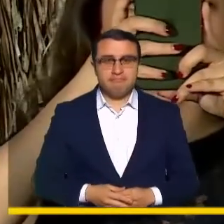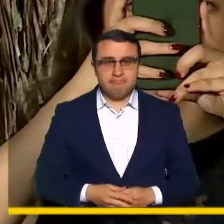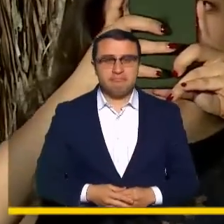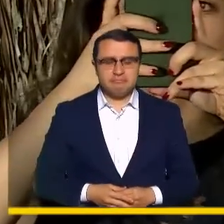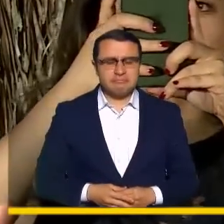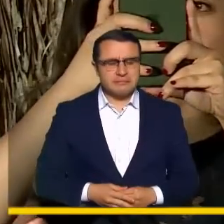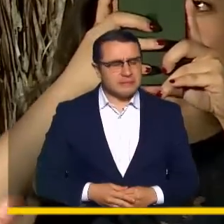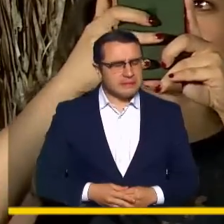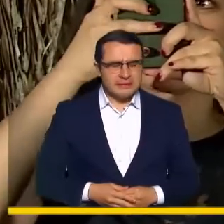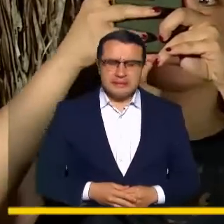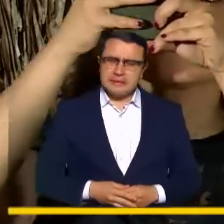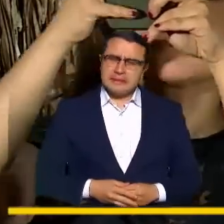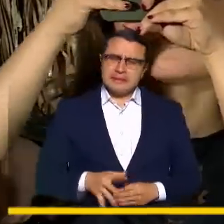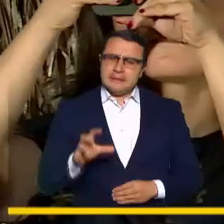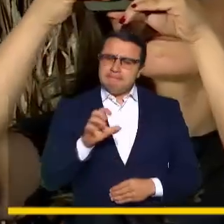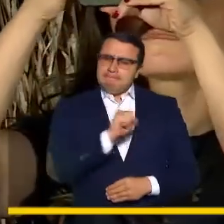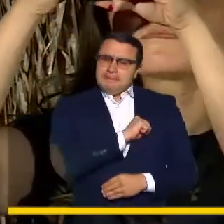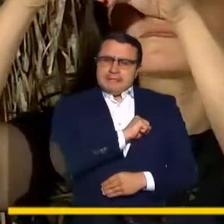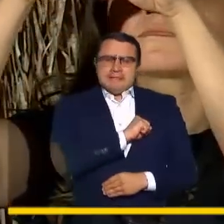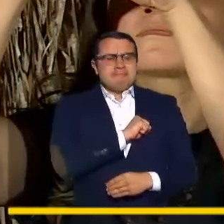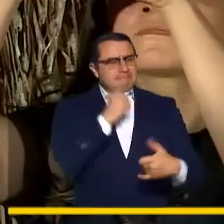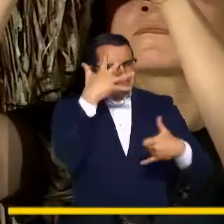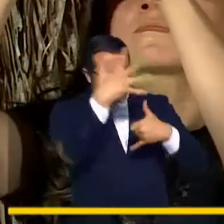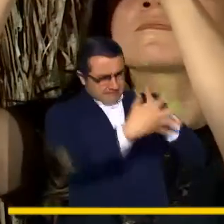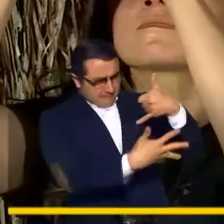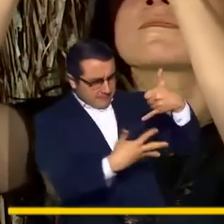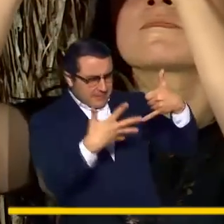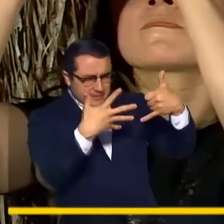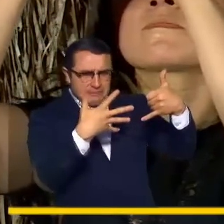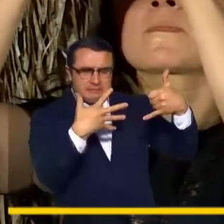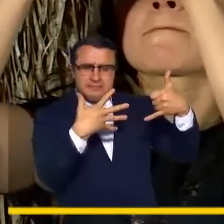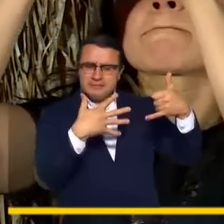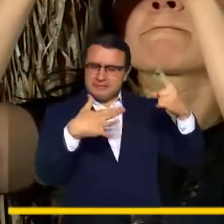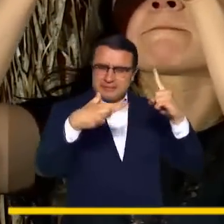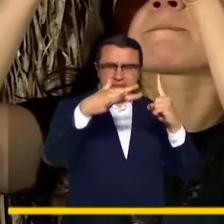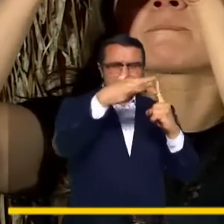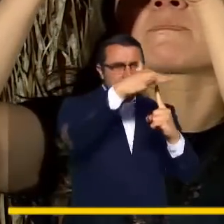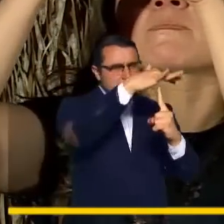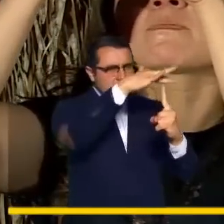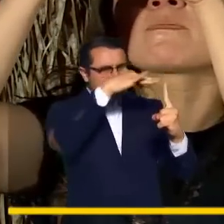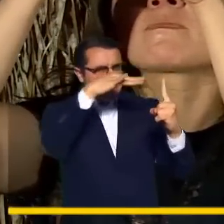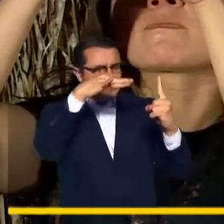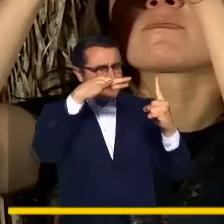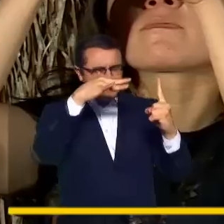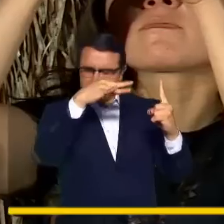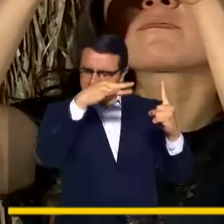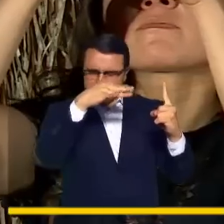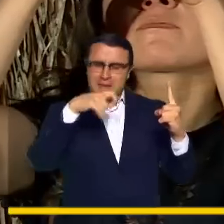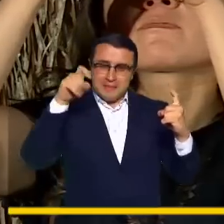La triste realidad de un país que obviamente tenemos que superar